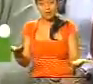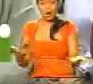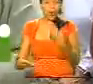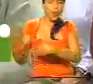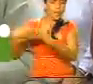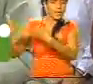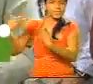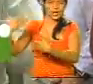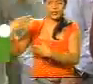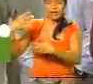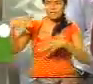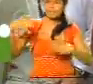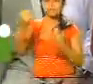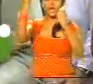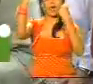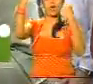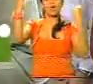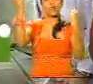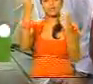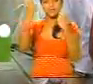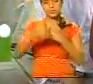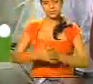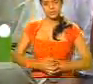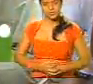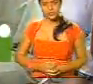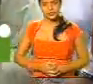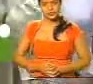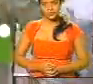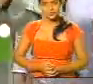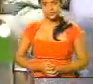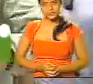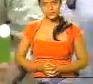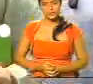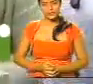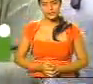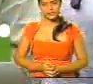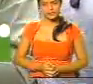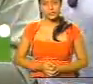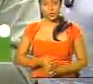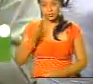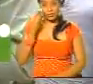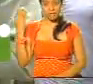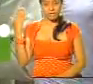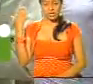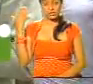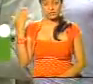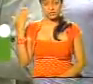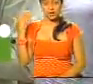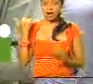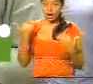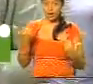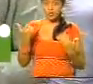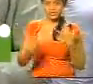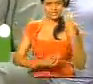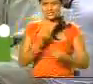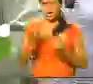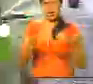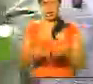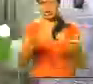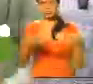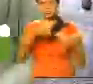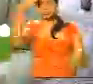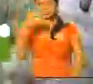pasado heroico, glorioso. Ese ejército que ustedes acaban de representar,